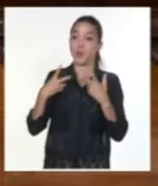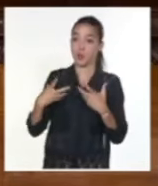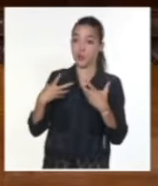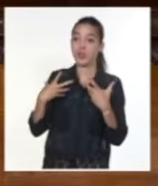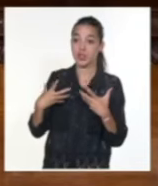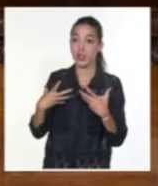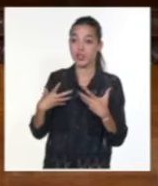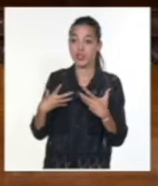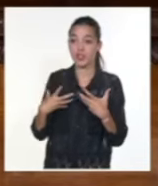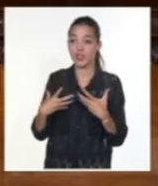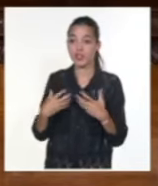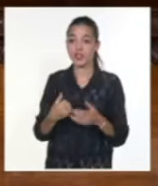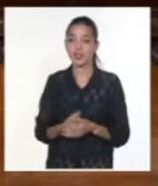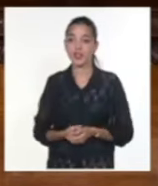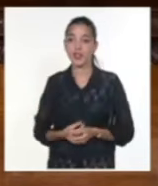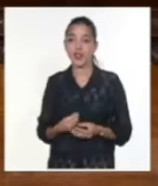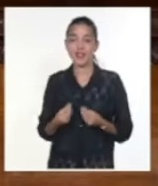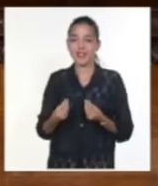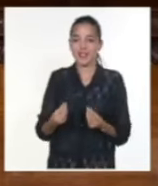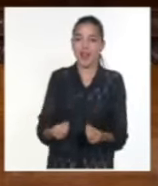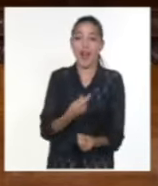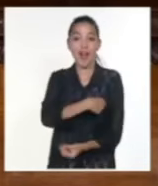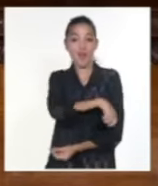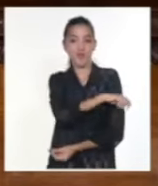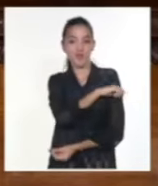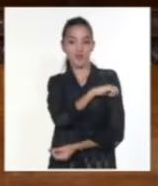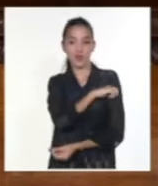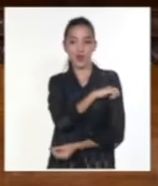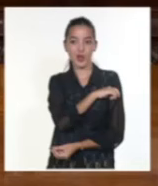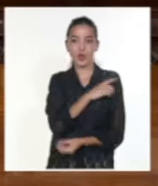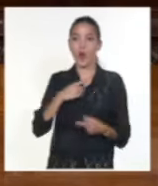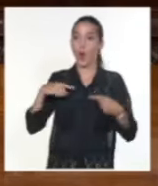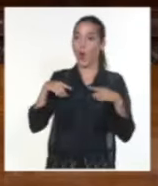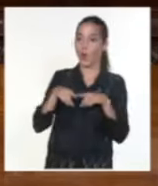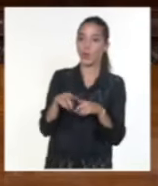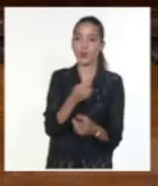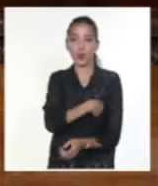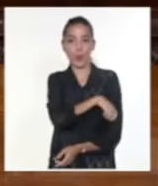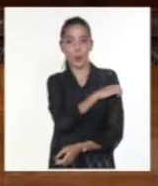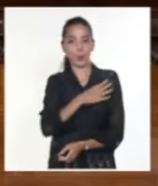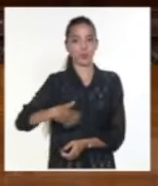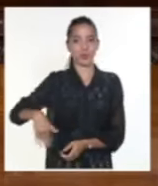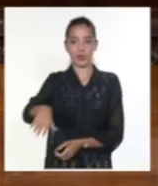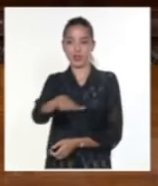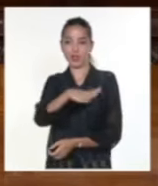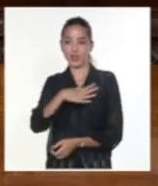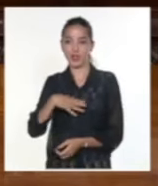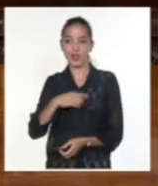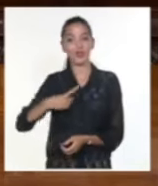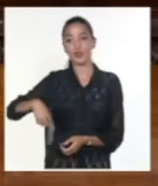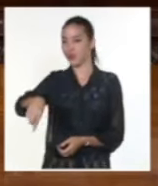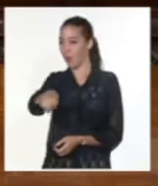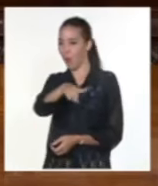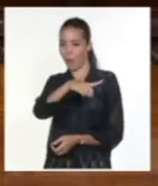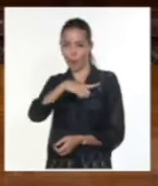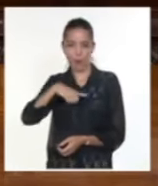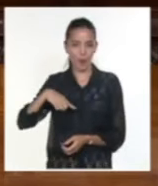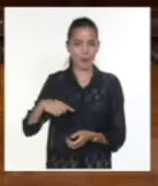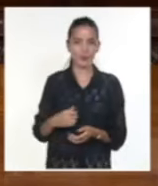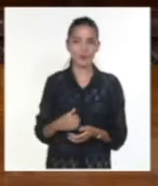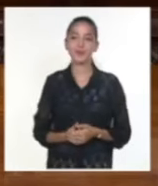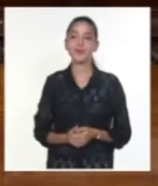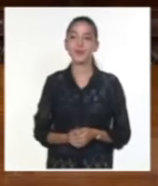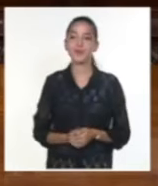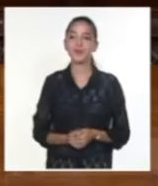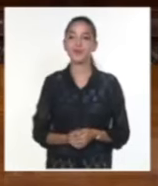con el pueblo, la democracia con dimensión social. Acaba de dar a conocer la presidenta